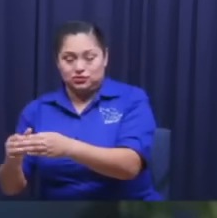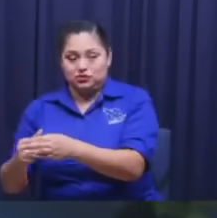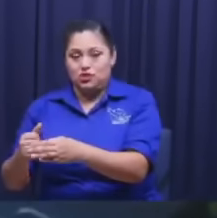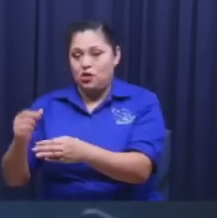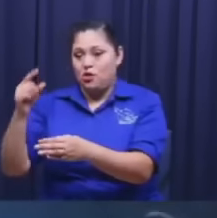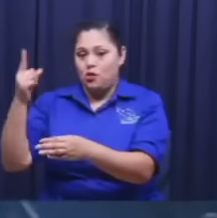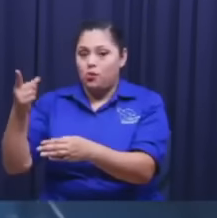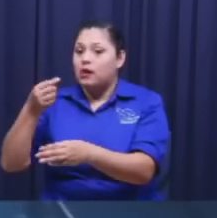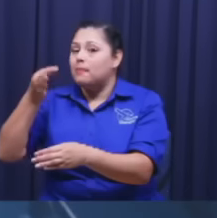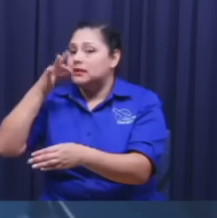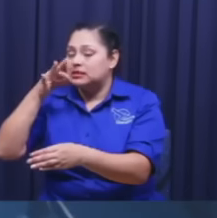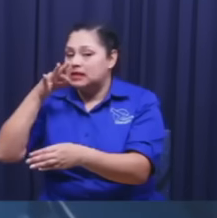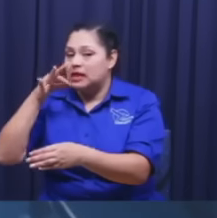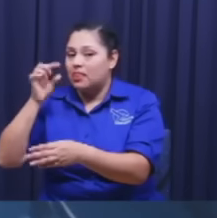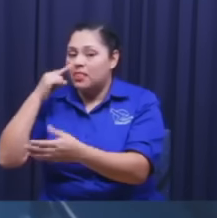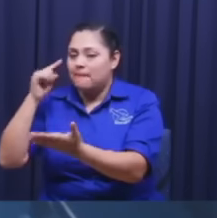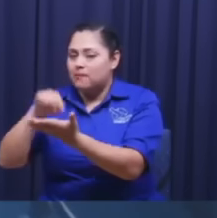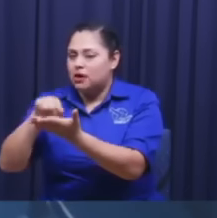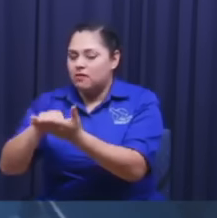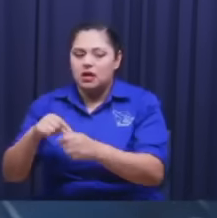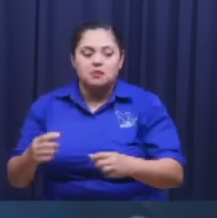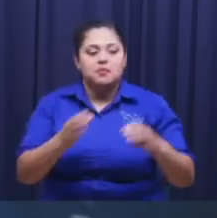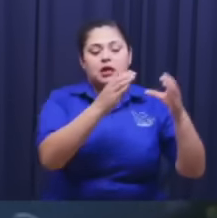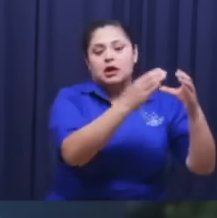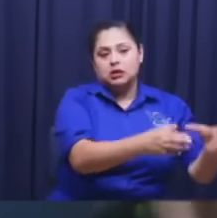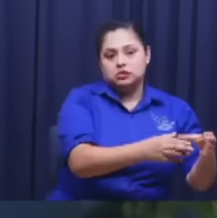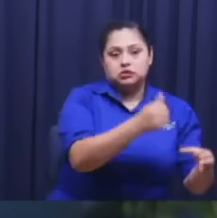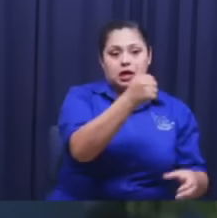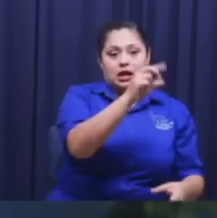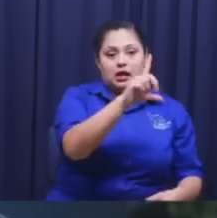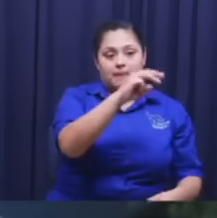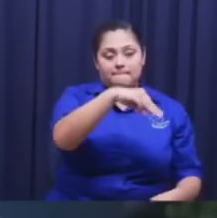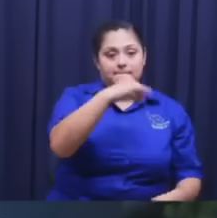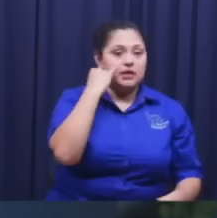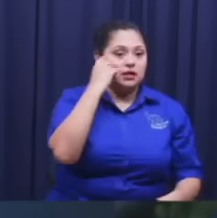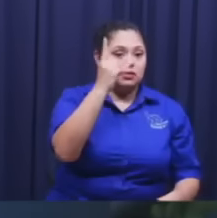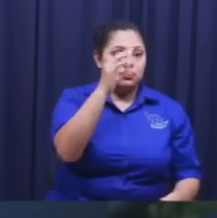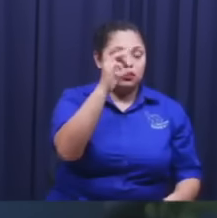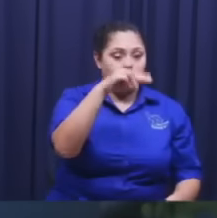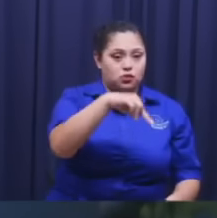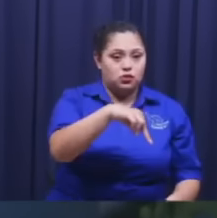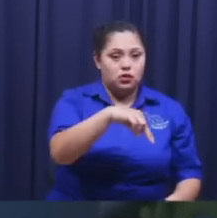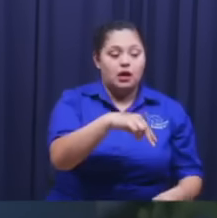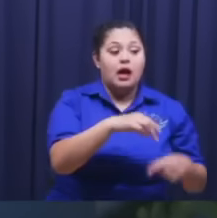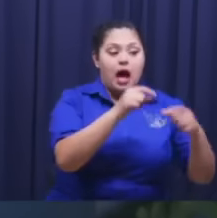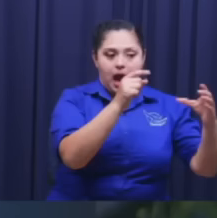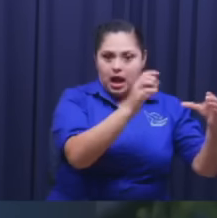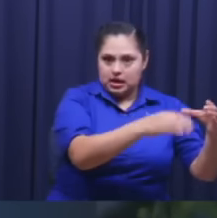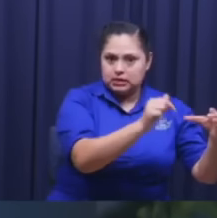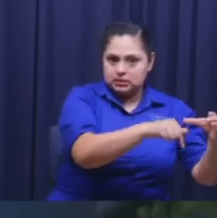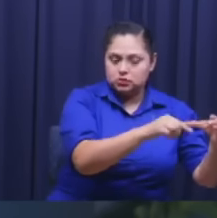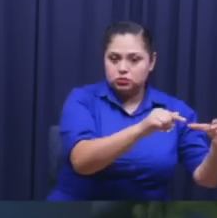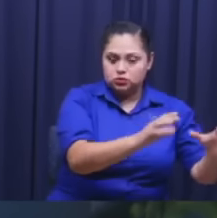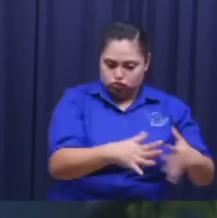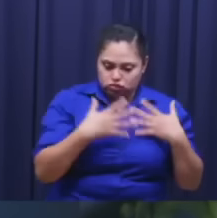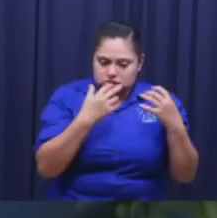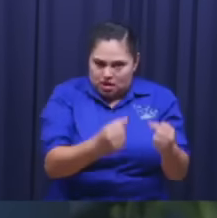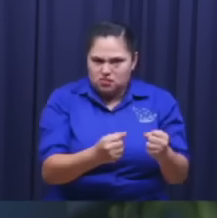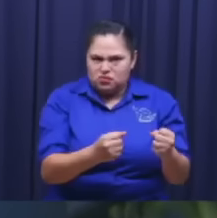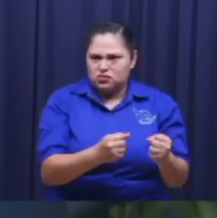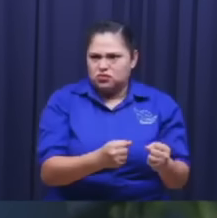almidón. Lo asombroso es que a los que les daban almidón se sanaban. De los 50 se